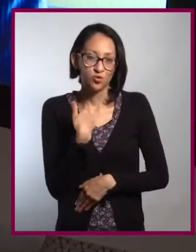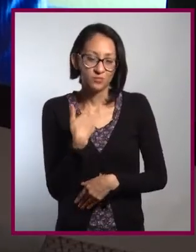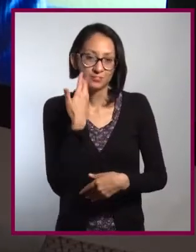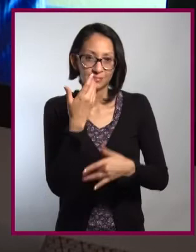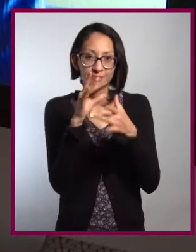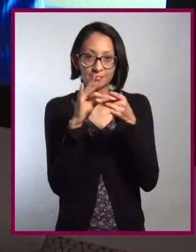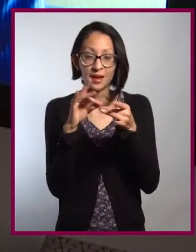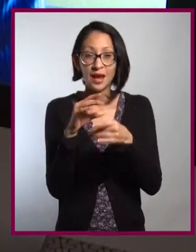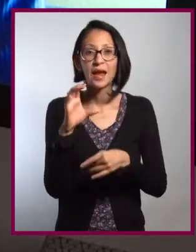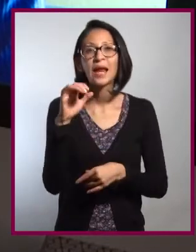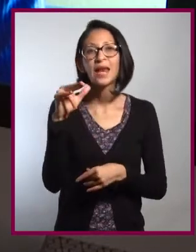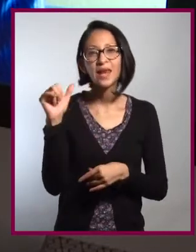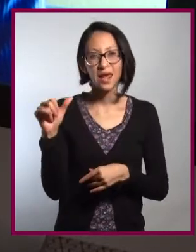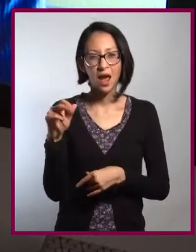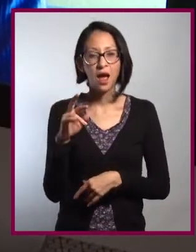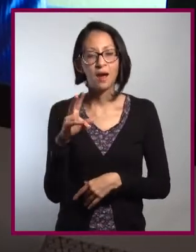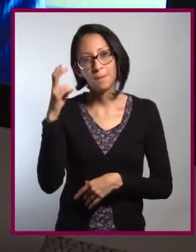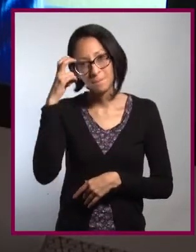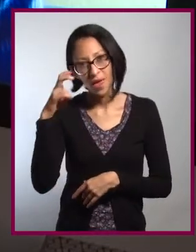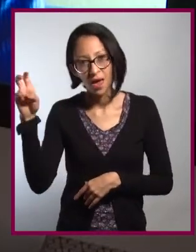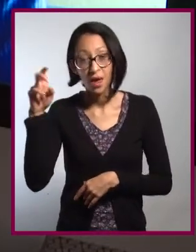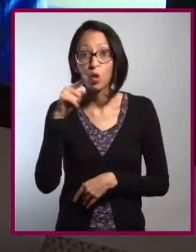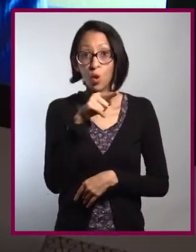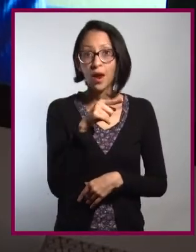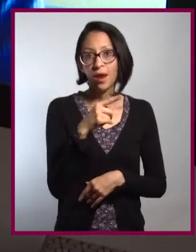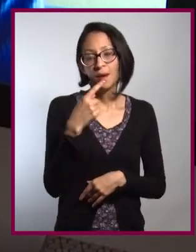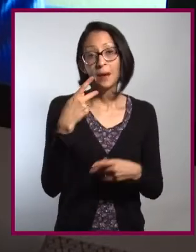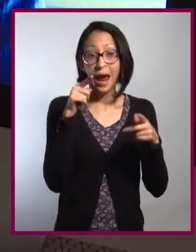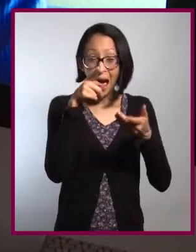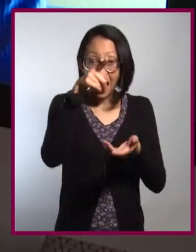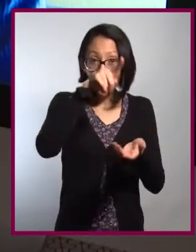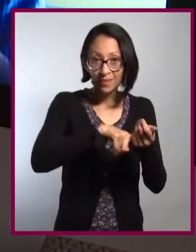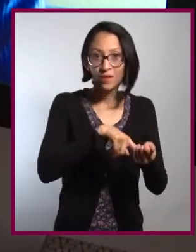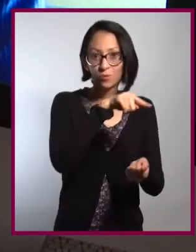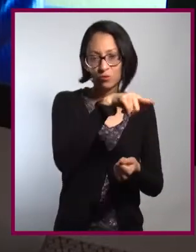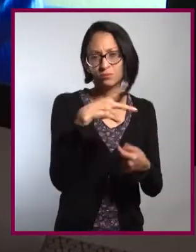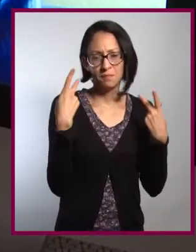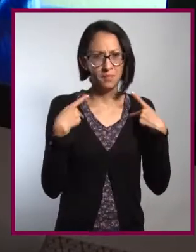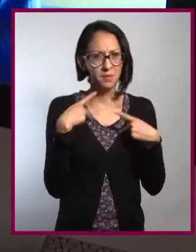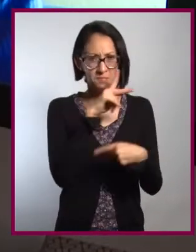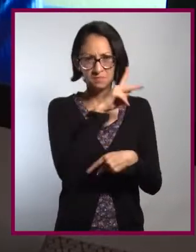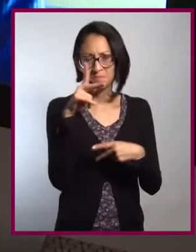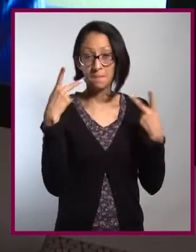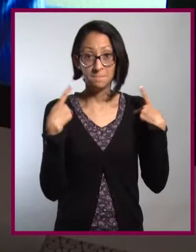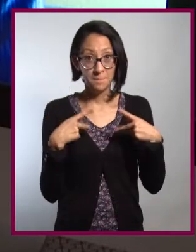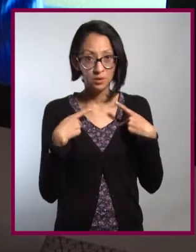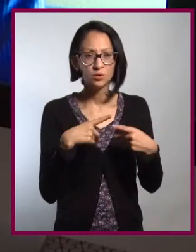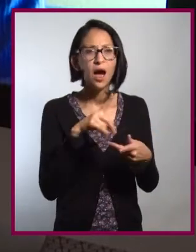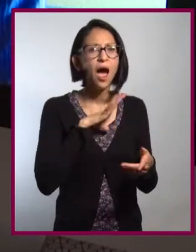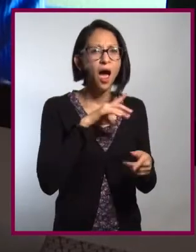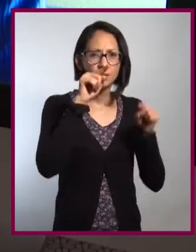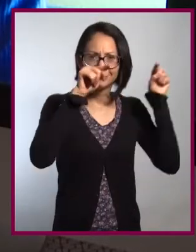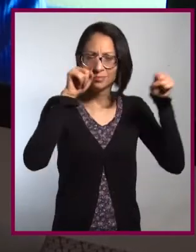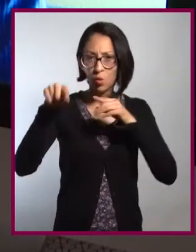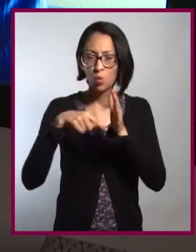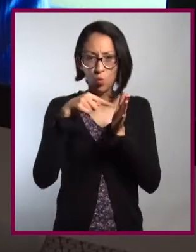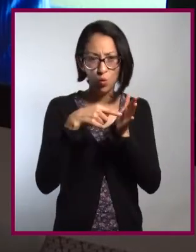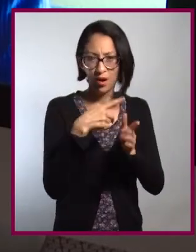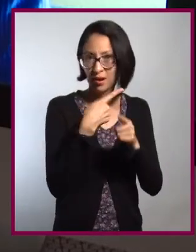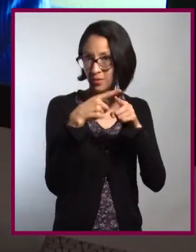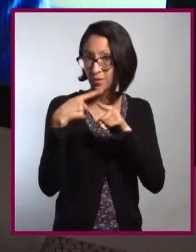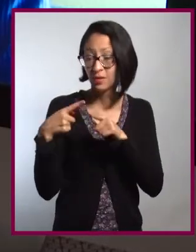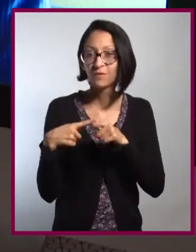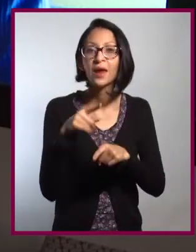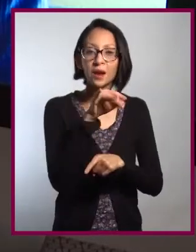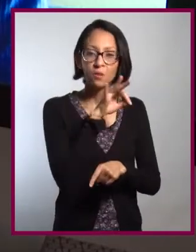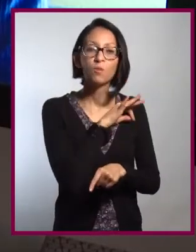viajero de la UNAM es un servicio que está disponible para todos los mexicanos, tiene diferentes sucursales y también tiene servicio que se puede